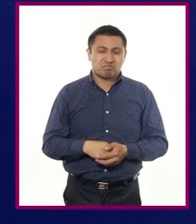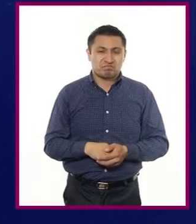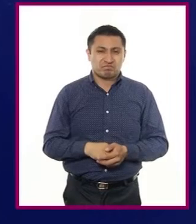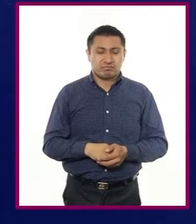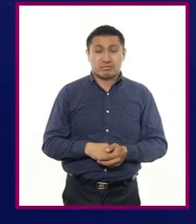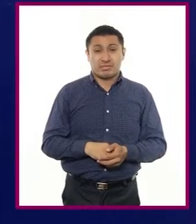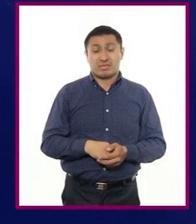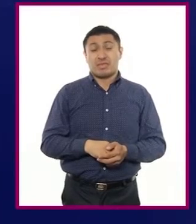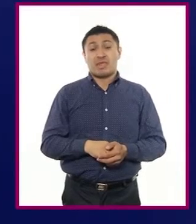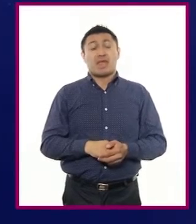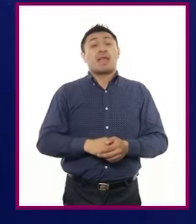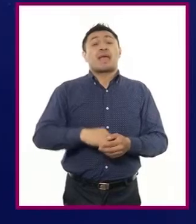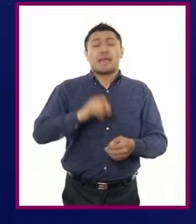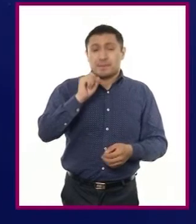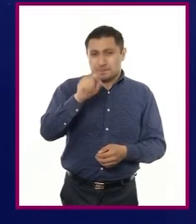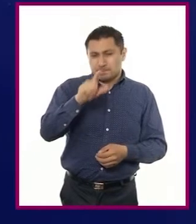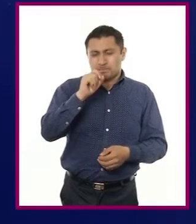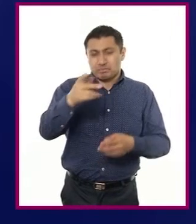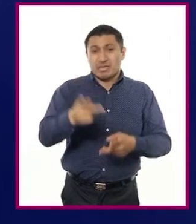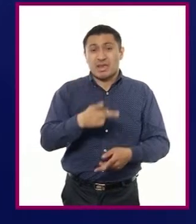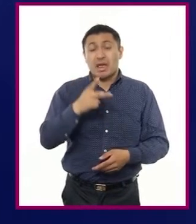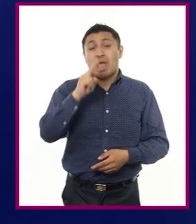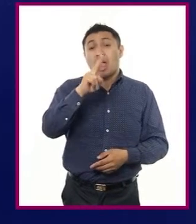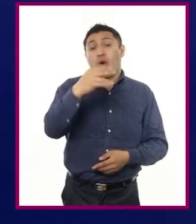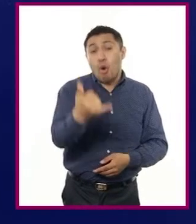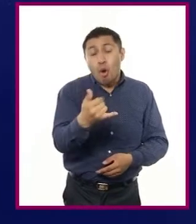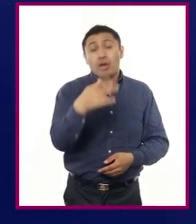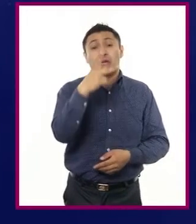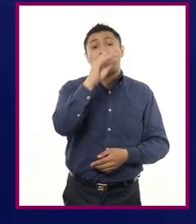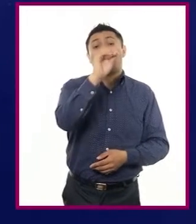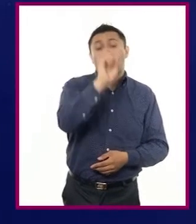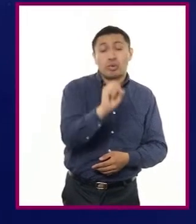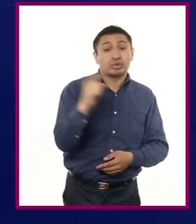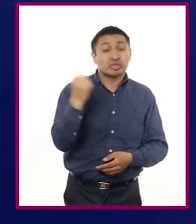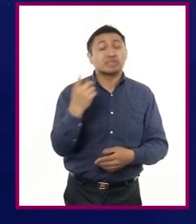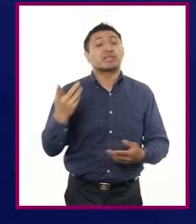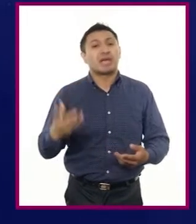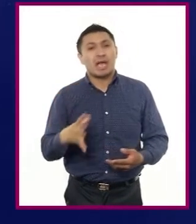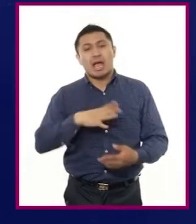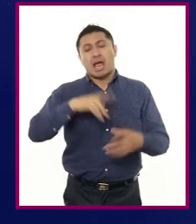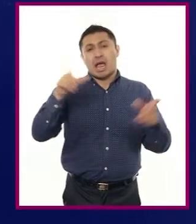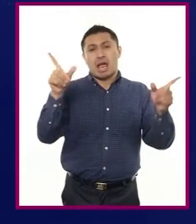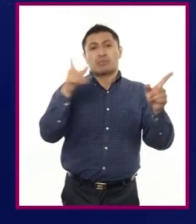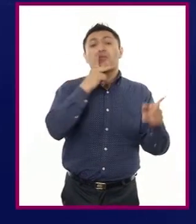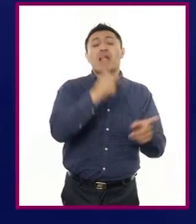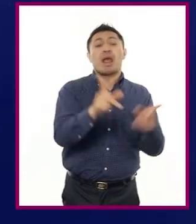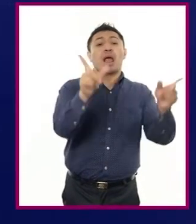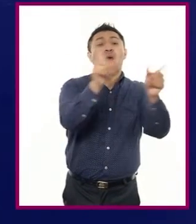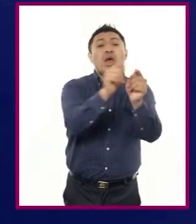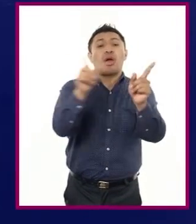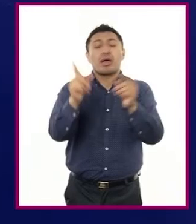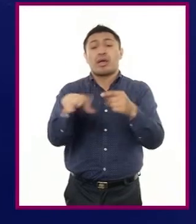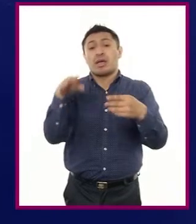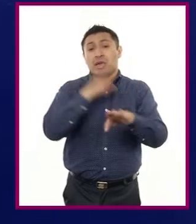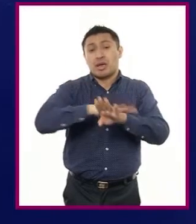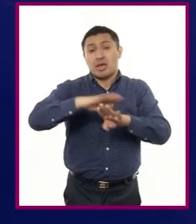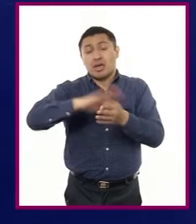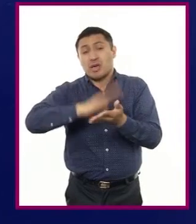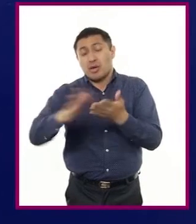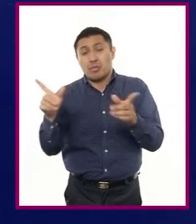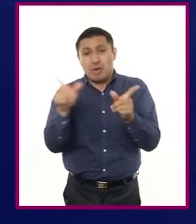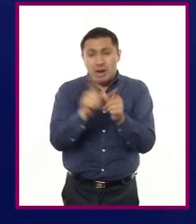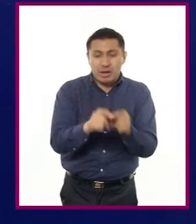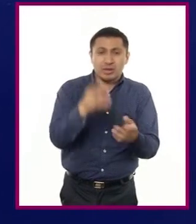que además de las expresiones uy y posque, hay varios diminutivos, nopalitos,